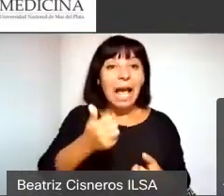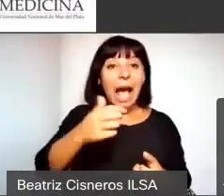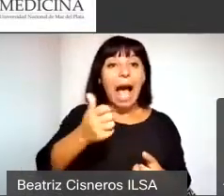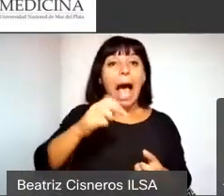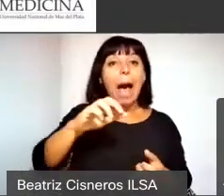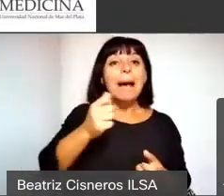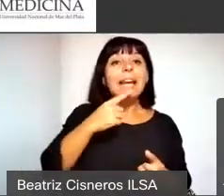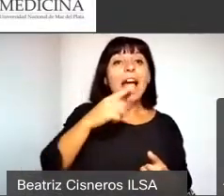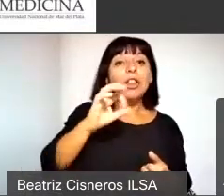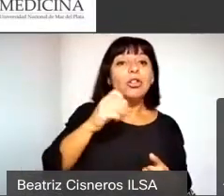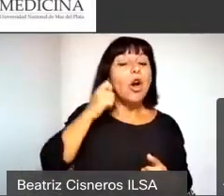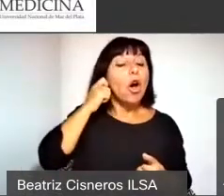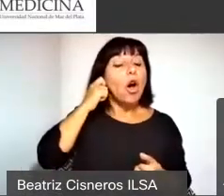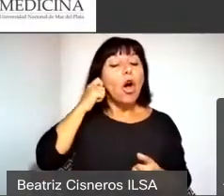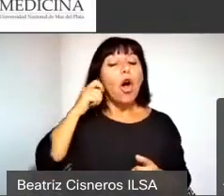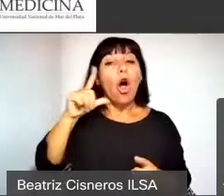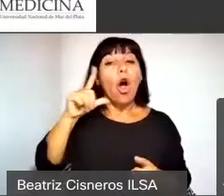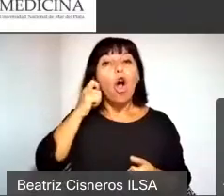lisosomas.